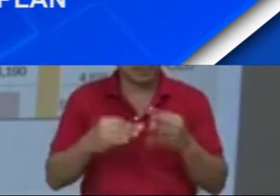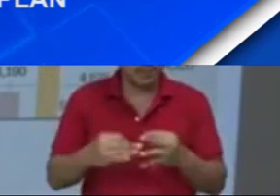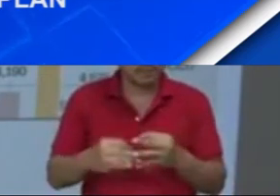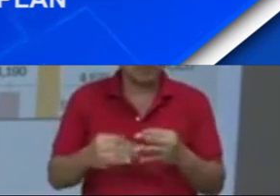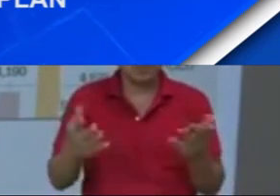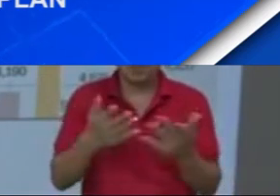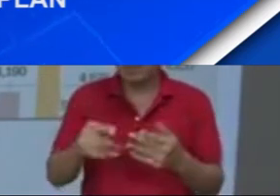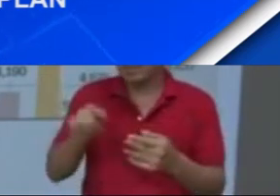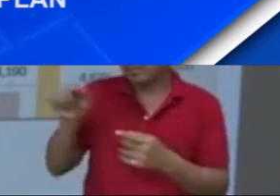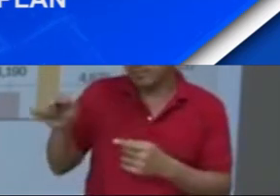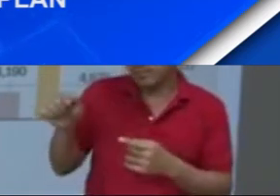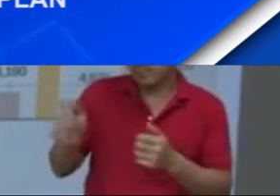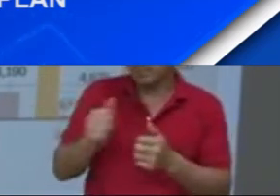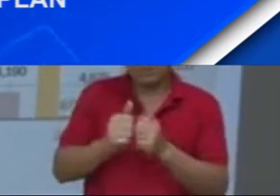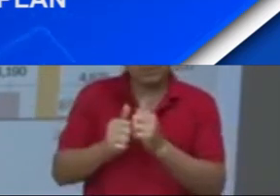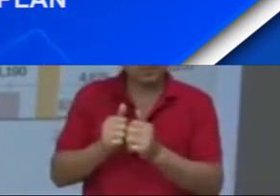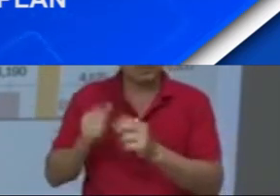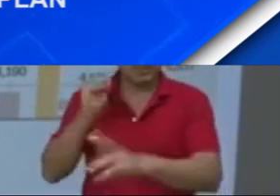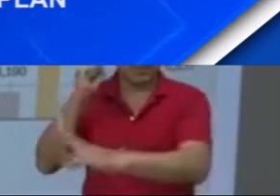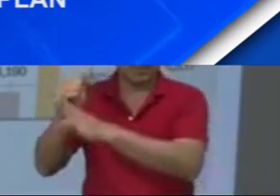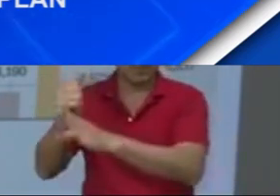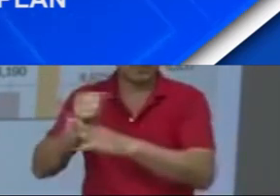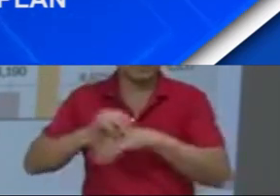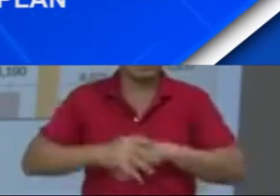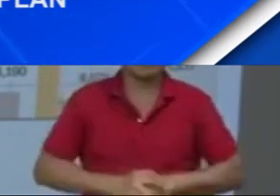una muerte violenta.